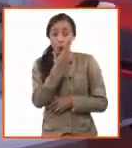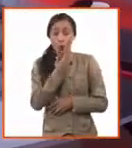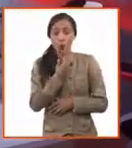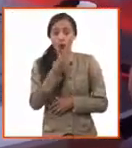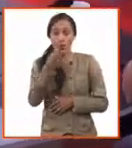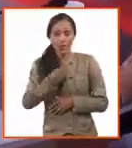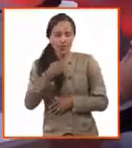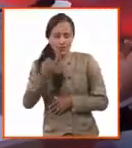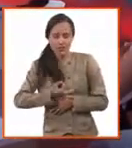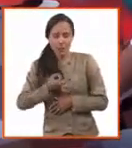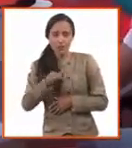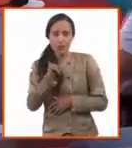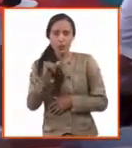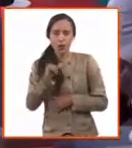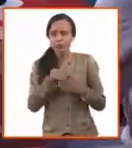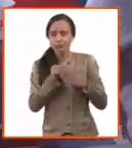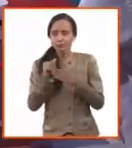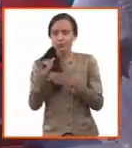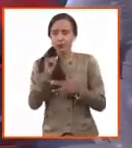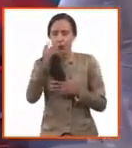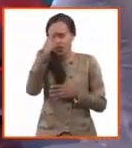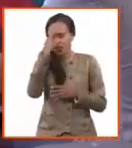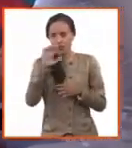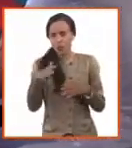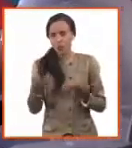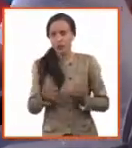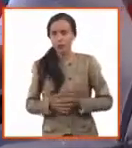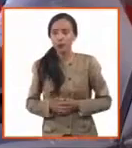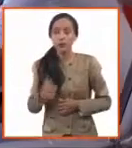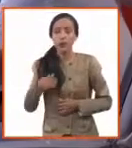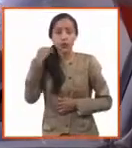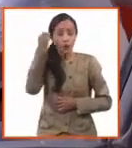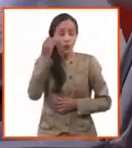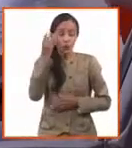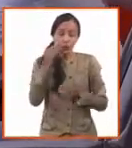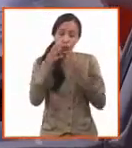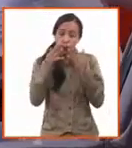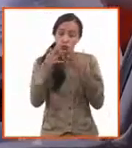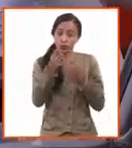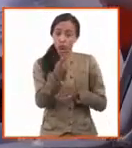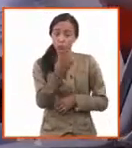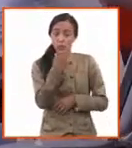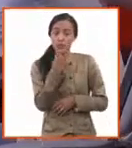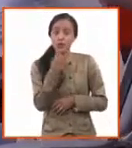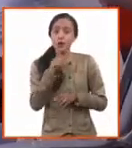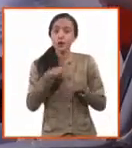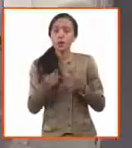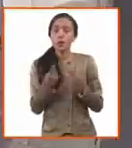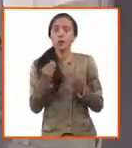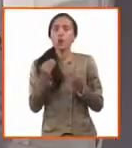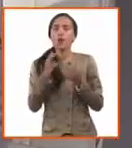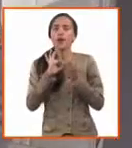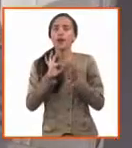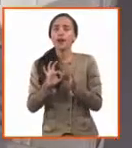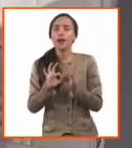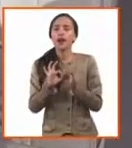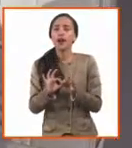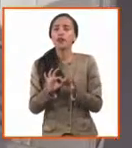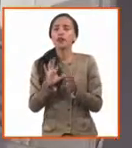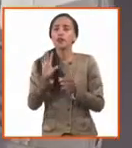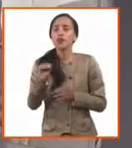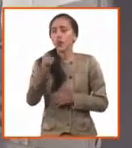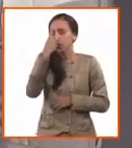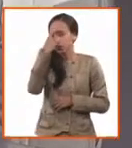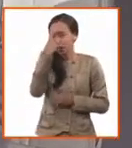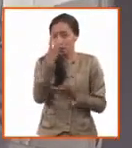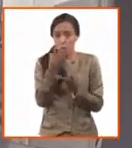tener siempre presente sí yo creo que es fundamental lo que tú decías porque es muy grave que tratemos al ché y a generar muchas de